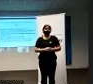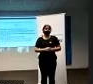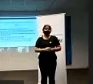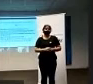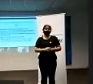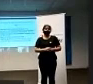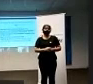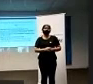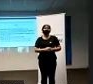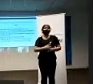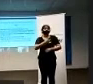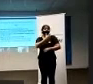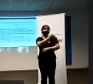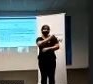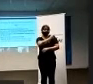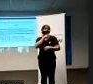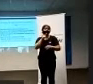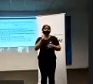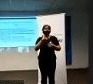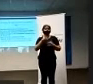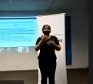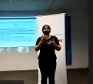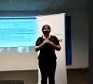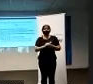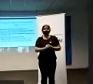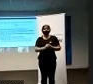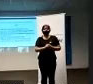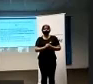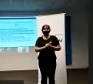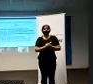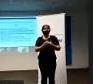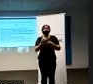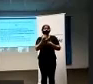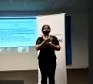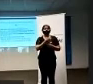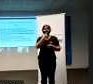Esta vacuna fue autorizada por la Administración Nacional de Medicamentos y Tecnología